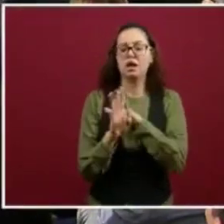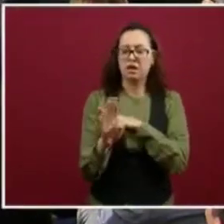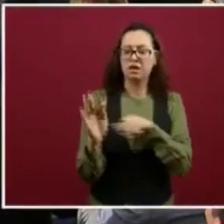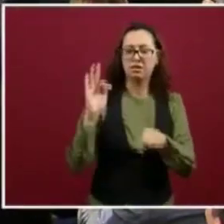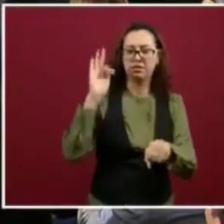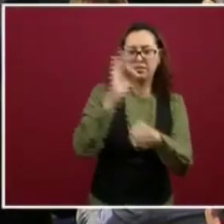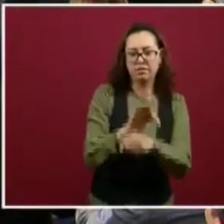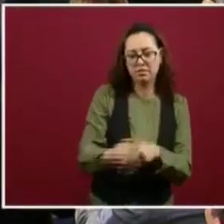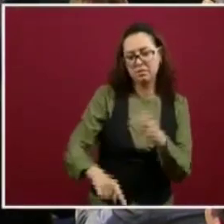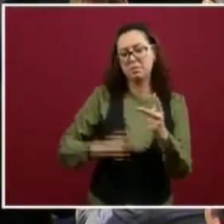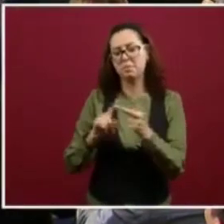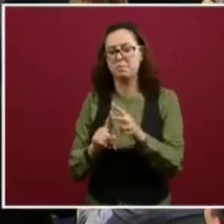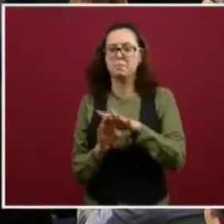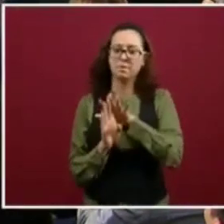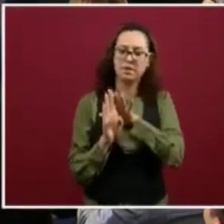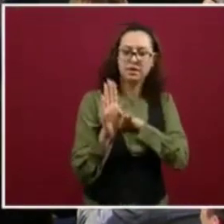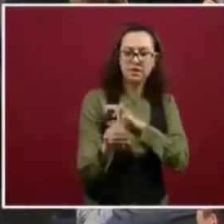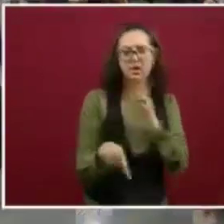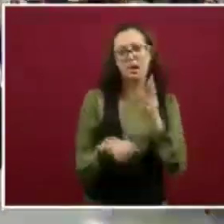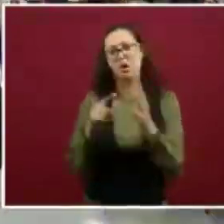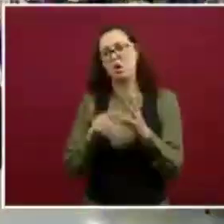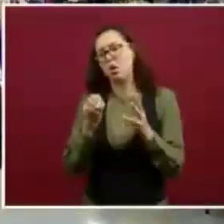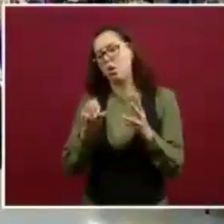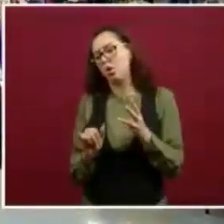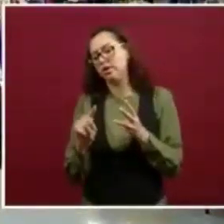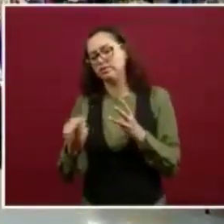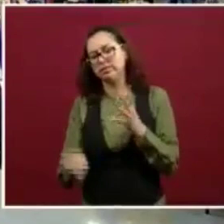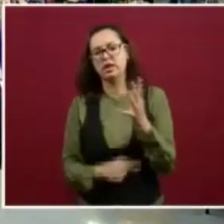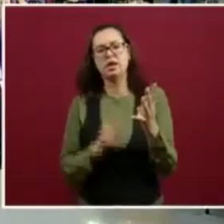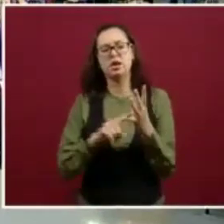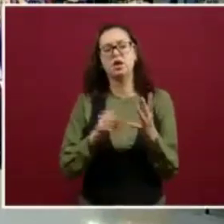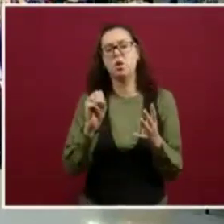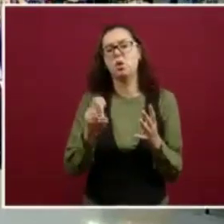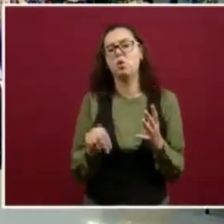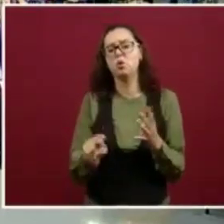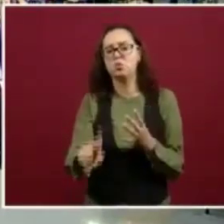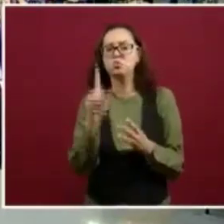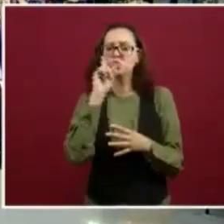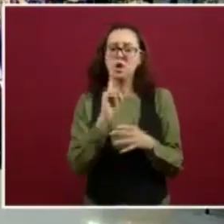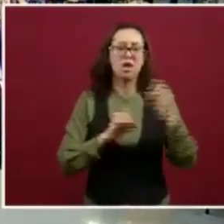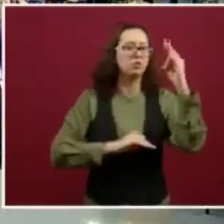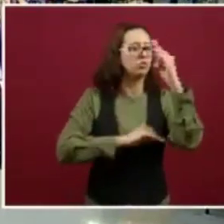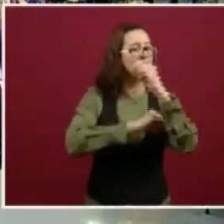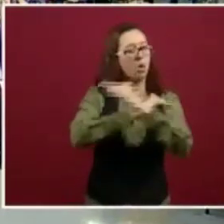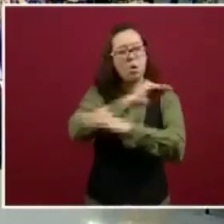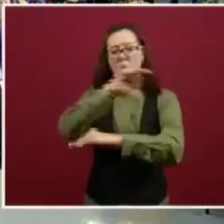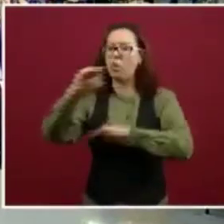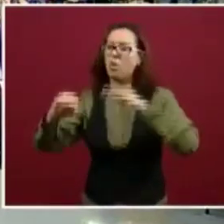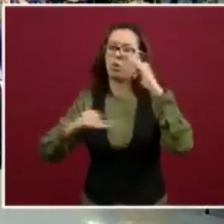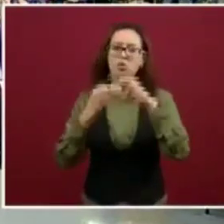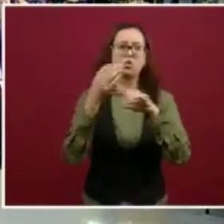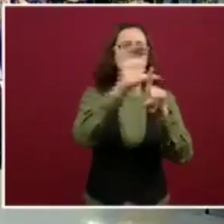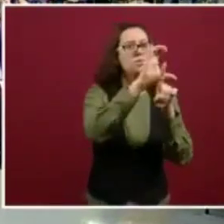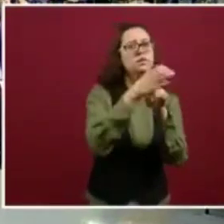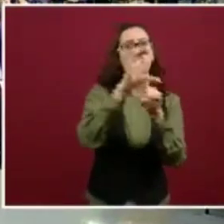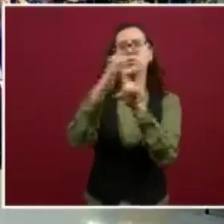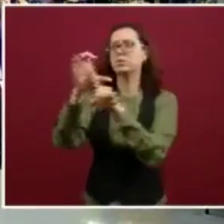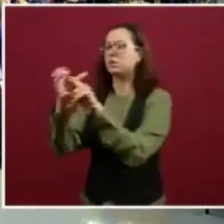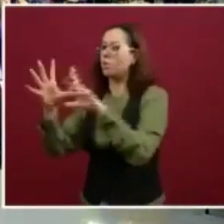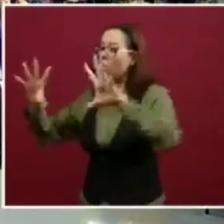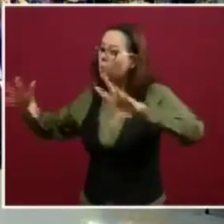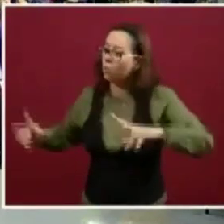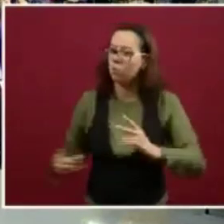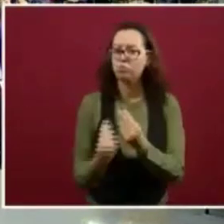está la Agencia de Migración, la OIT, ONU Mujeres. Todas nuestras agencias tenemos que hermanarnos para apoyarlos a